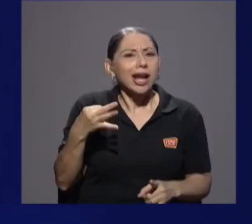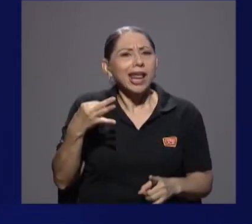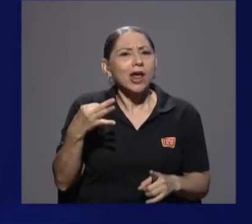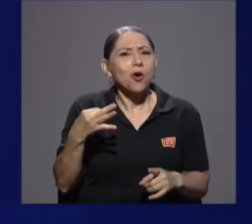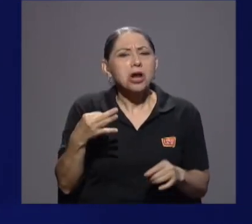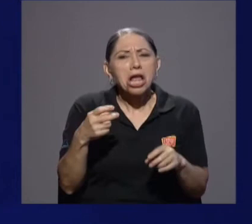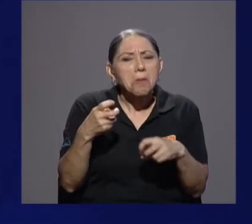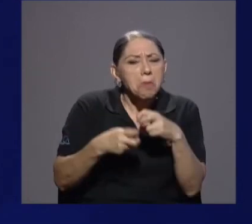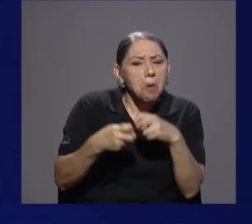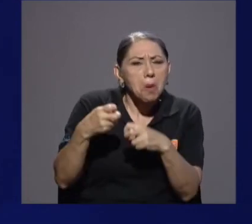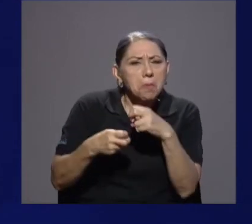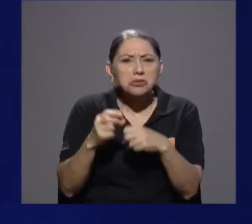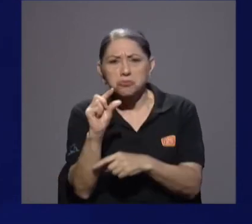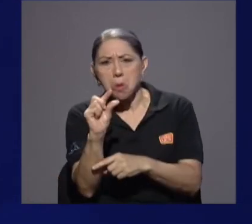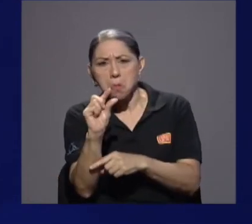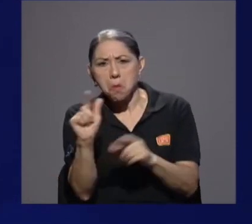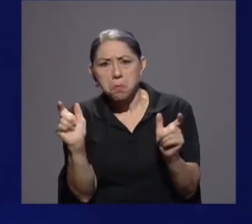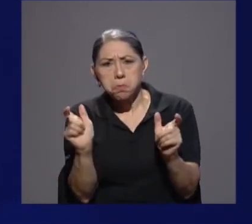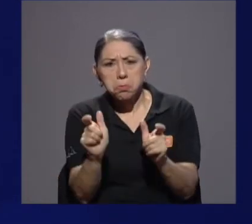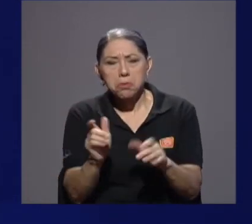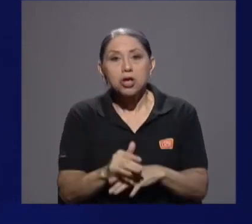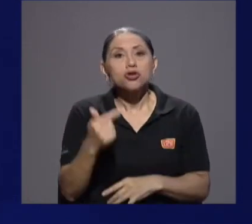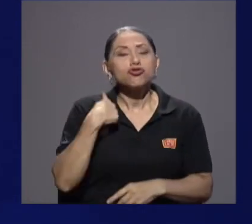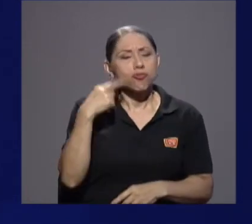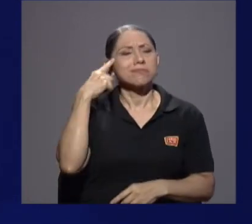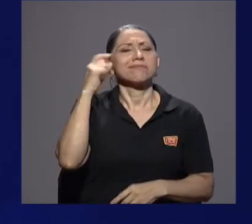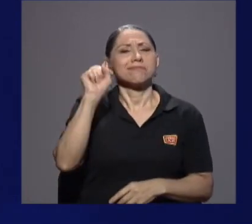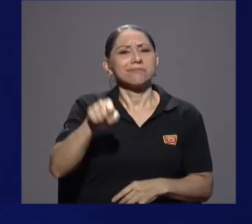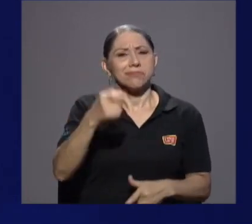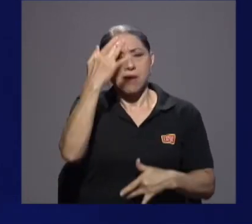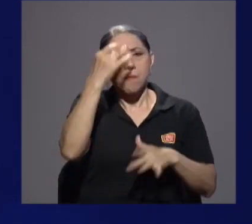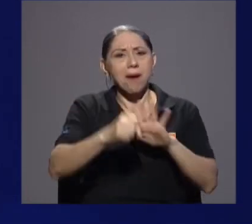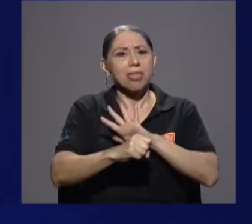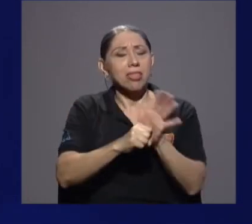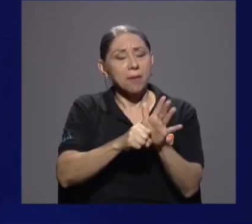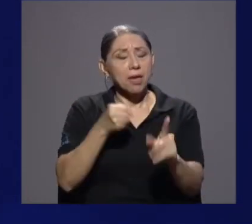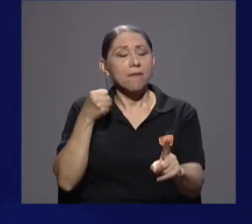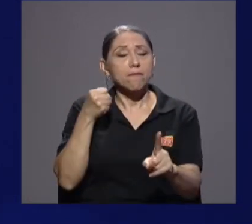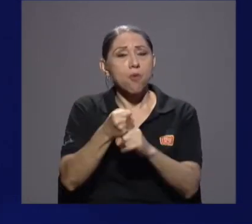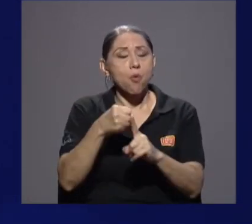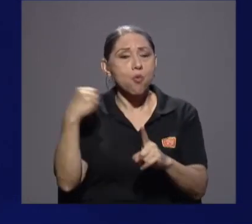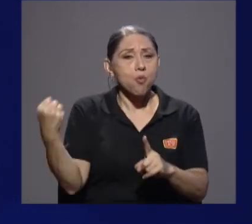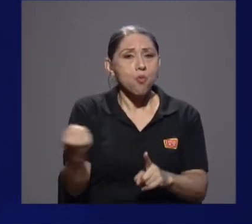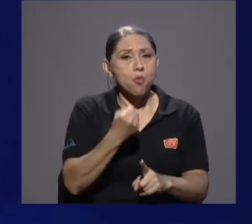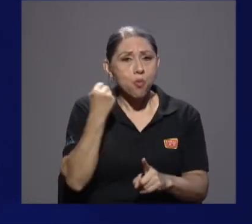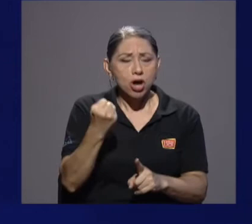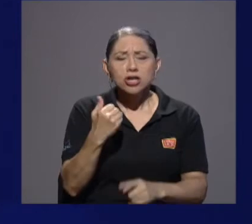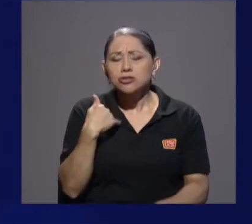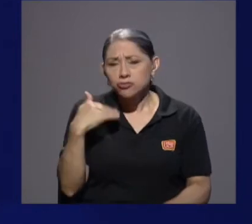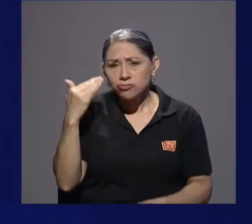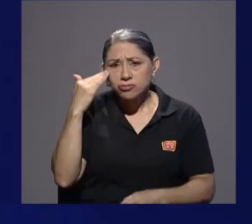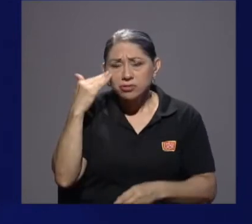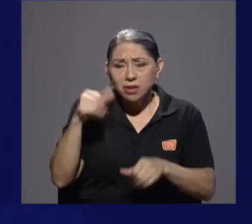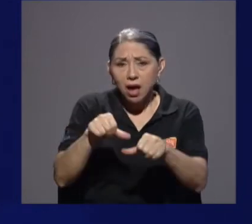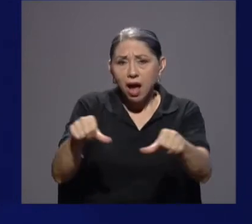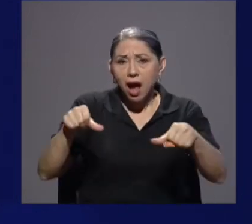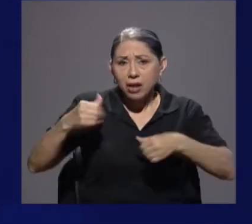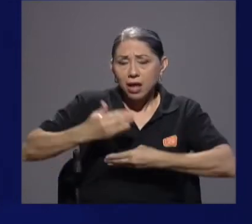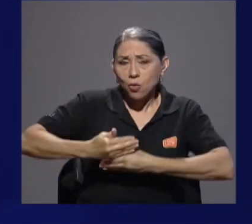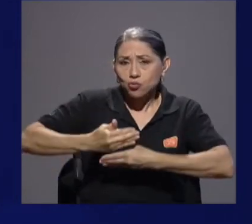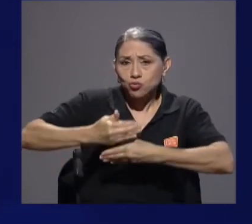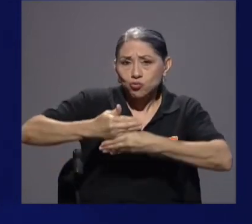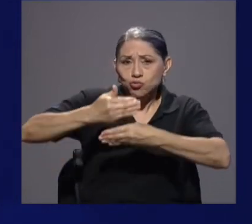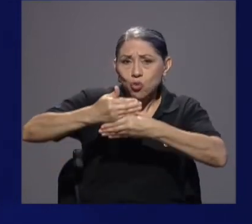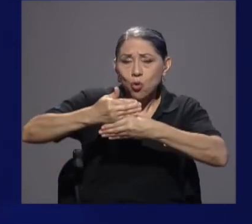son menores. Yo coincido que la pandemia ha tenido un gran impacto, y yo coincido que la construcción